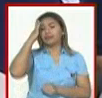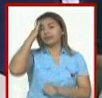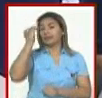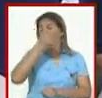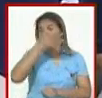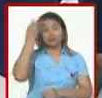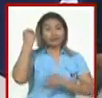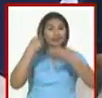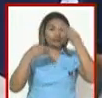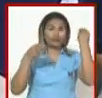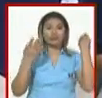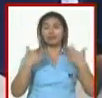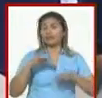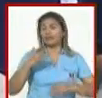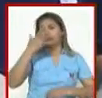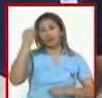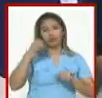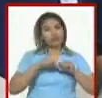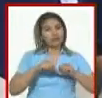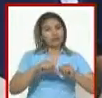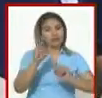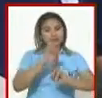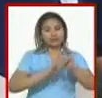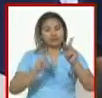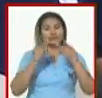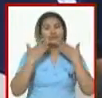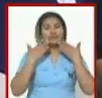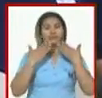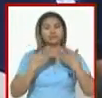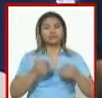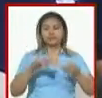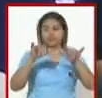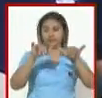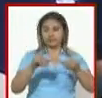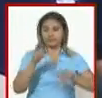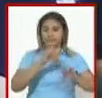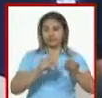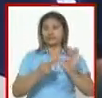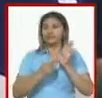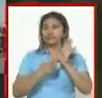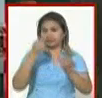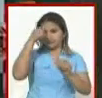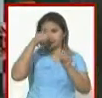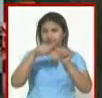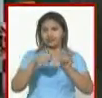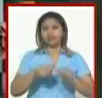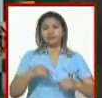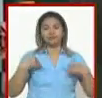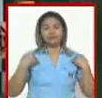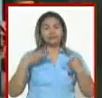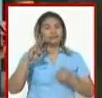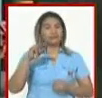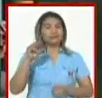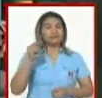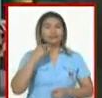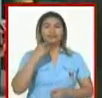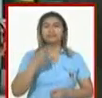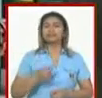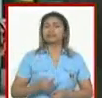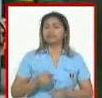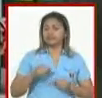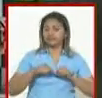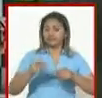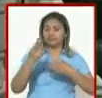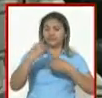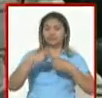se olvidaron y se siguen olvidando de su pueblo que gracias a ellos están ahí el pueblo se los va a recordar la juventud del más han señalado de